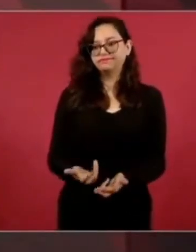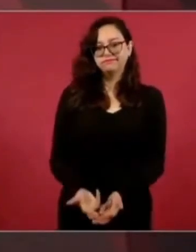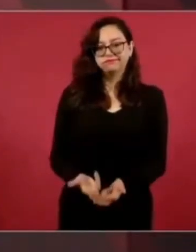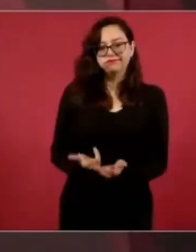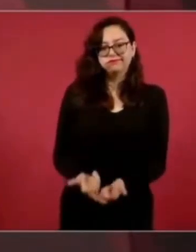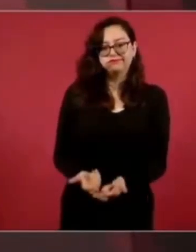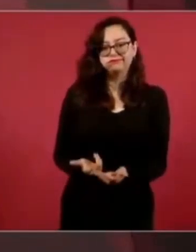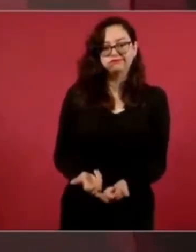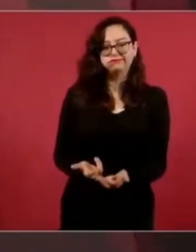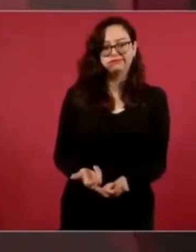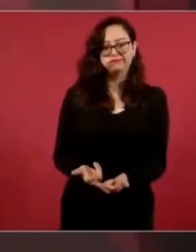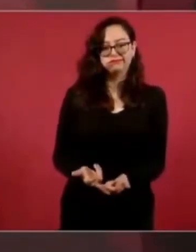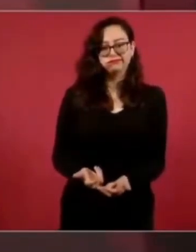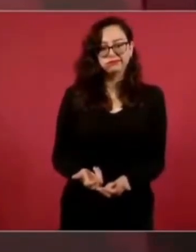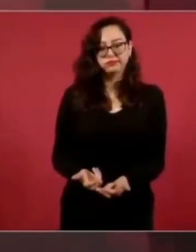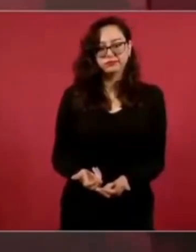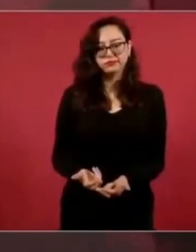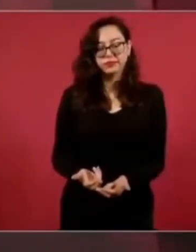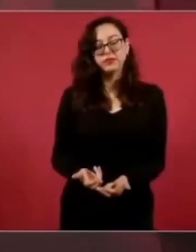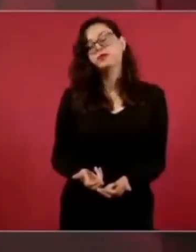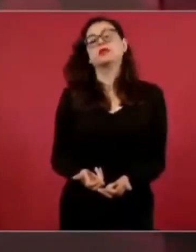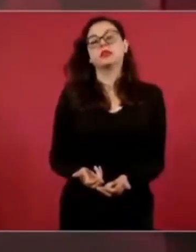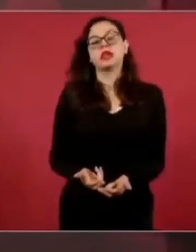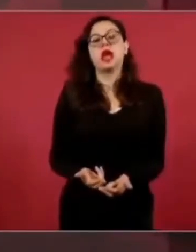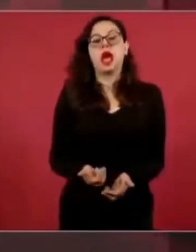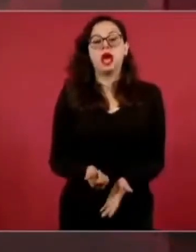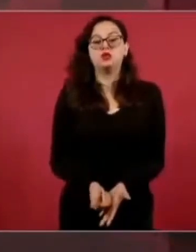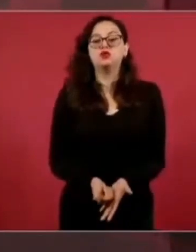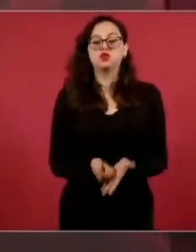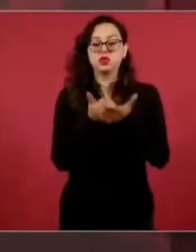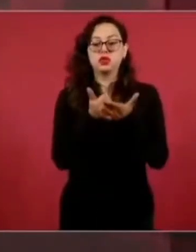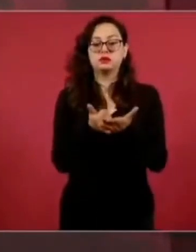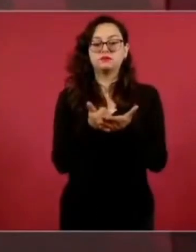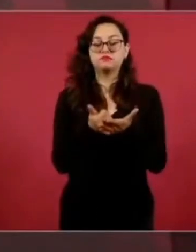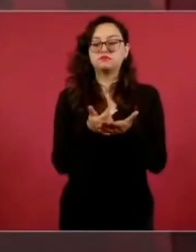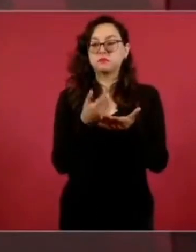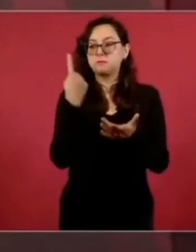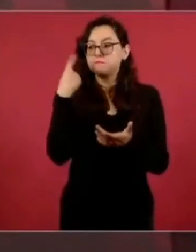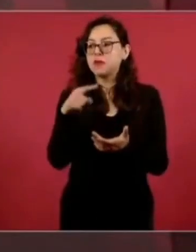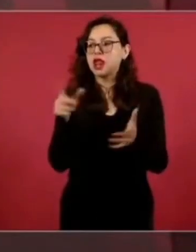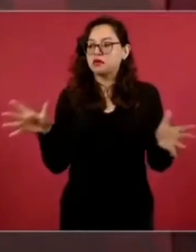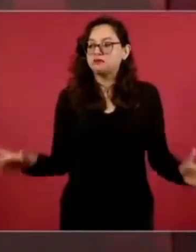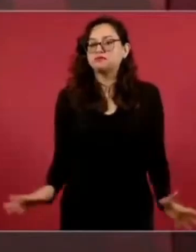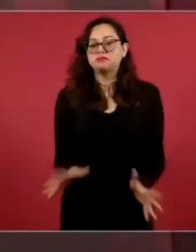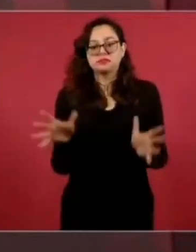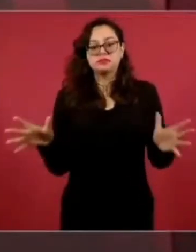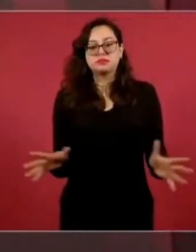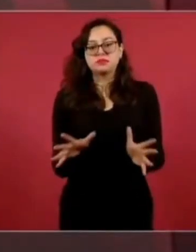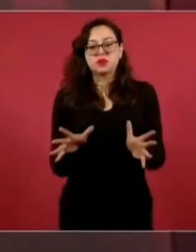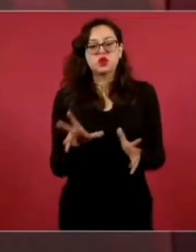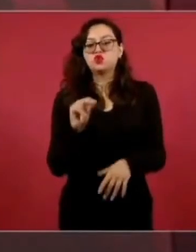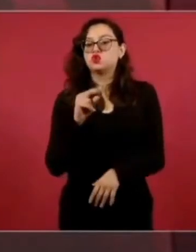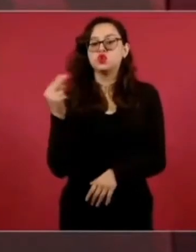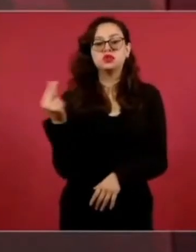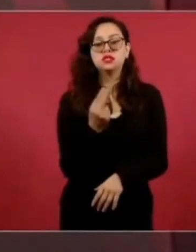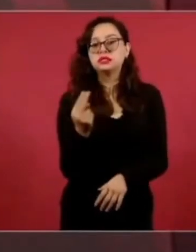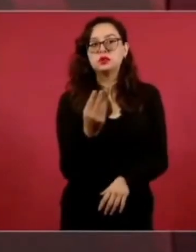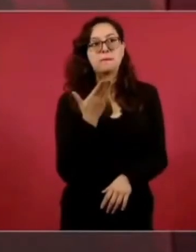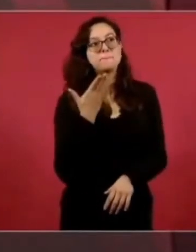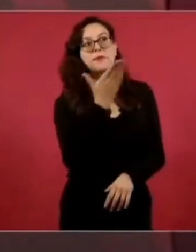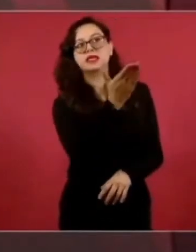Y eso permite, sin endeudar al país, sin aumentar impuestos,